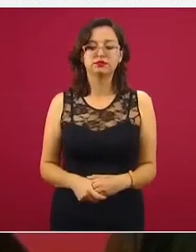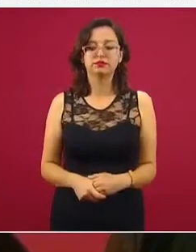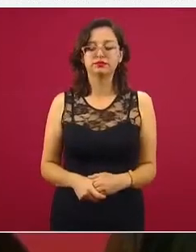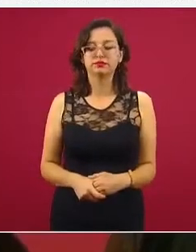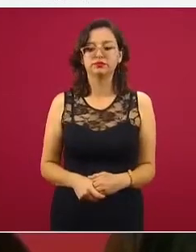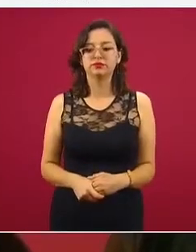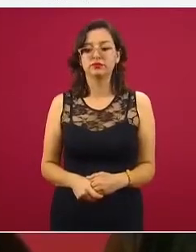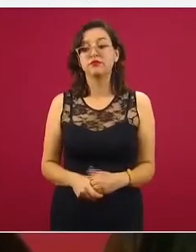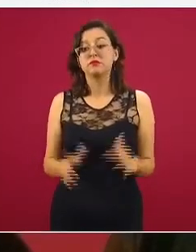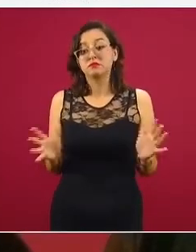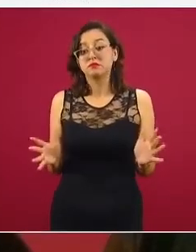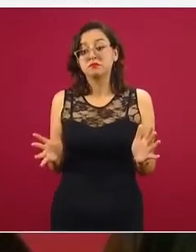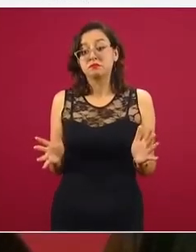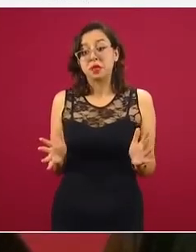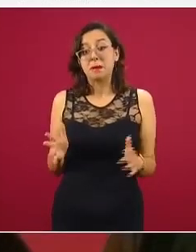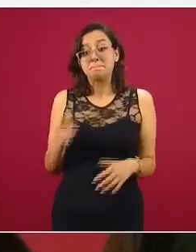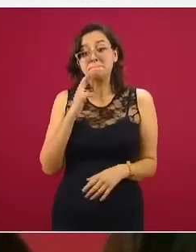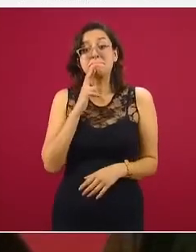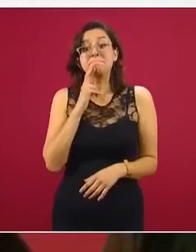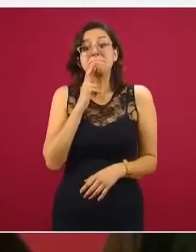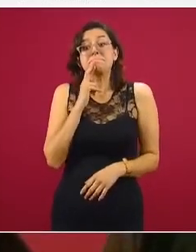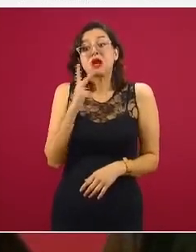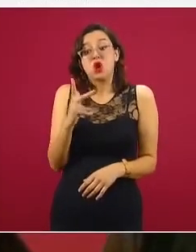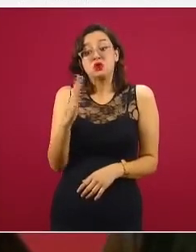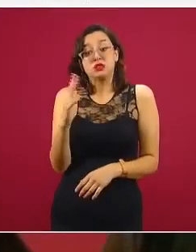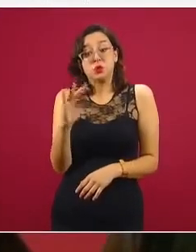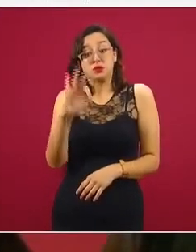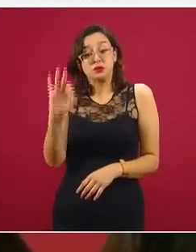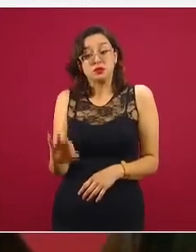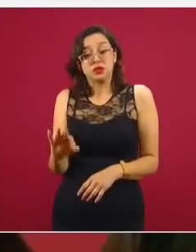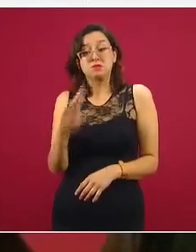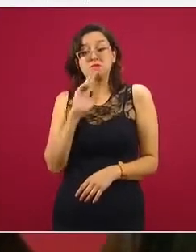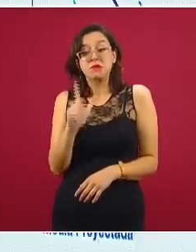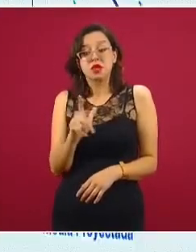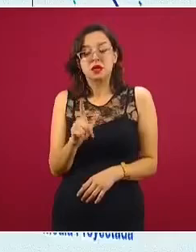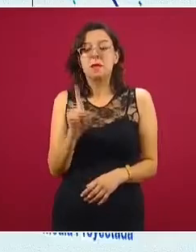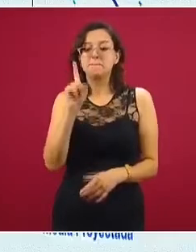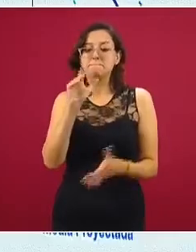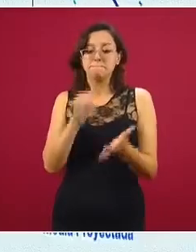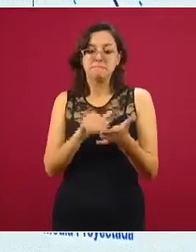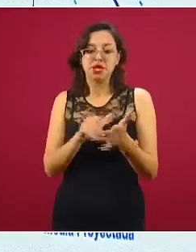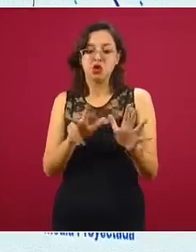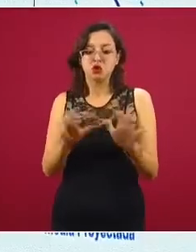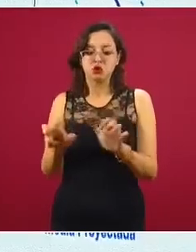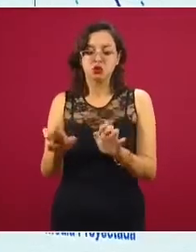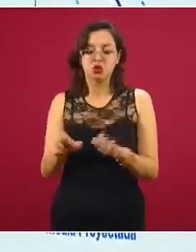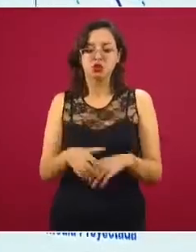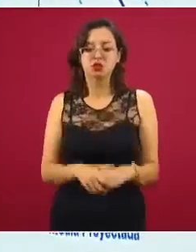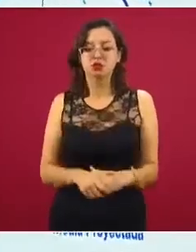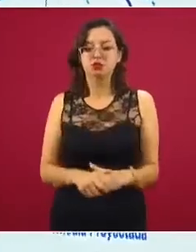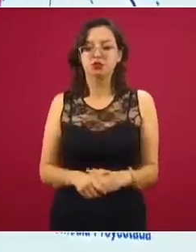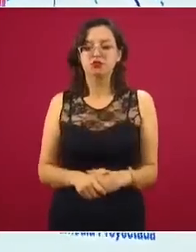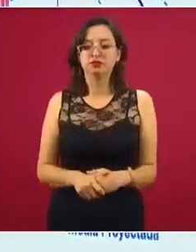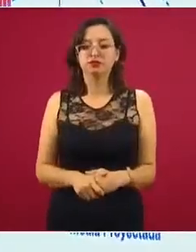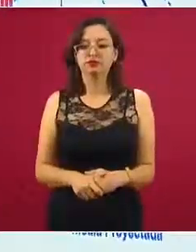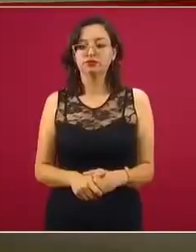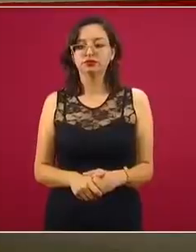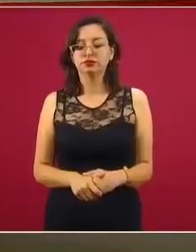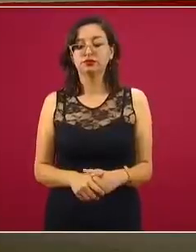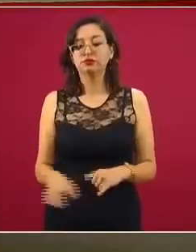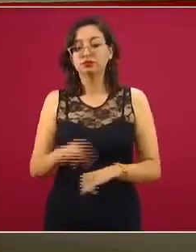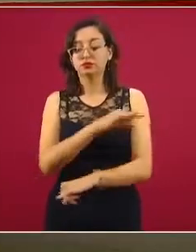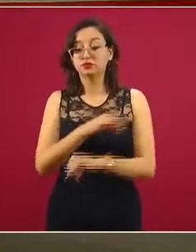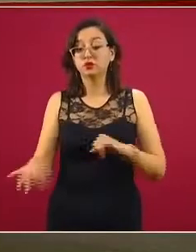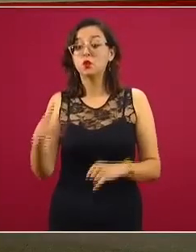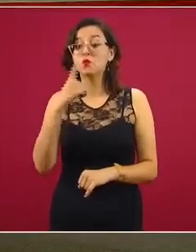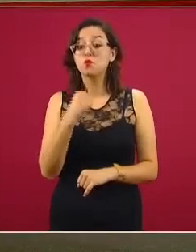Escenario de mayor probabilidad o de 50% de probabilidad están en 1,800. Y finalmente, lo que se ve en rojo